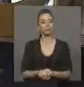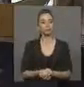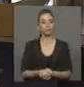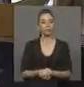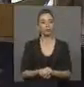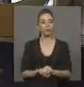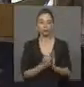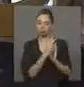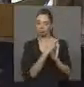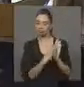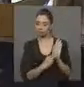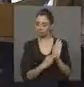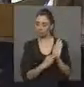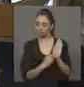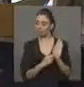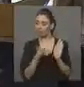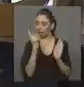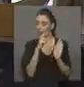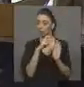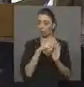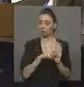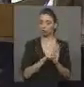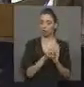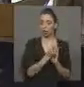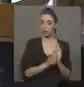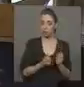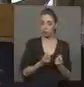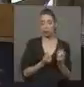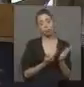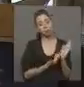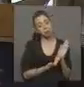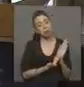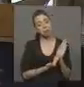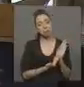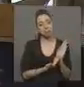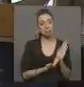visto en general, este proyecto de ley de presupuesto sea